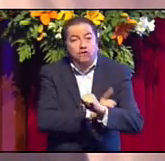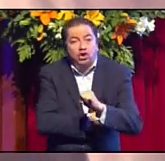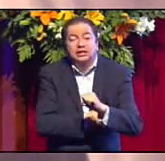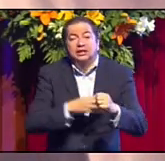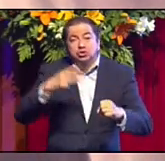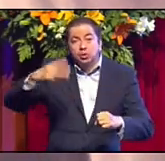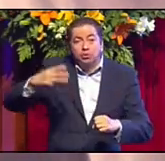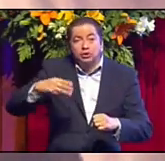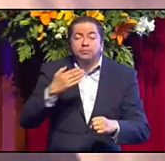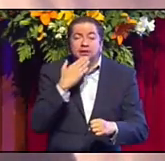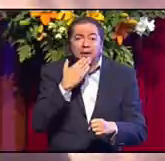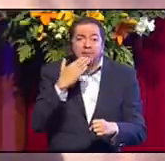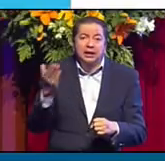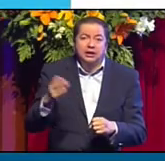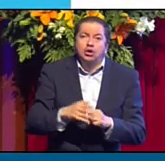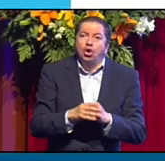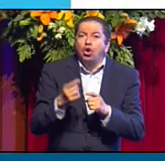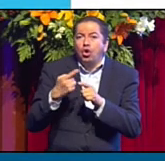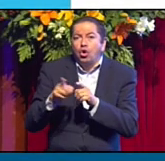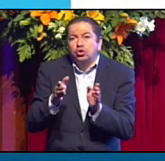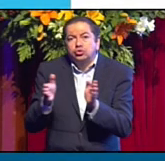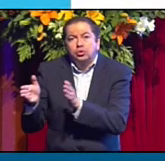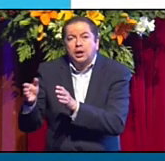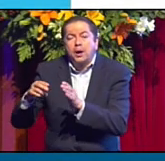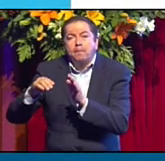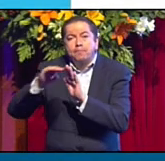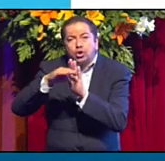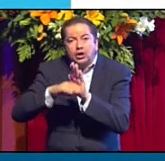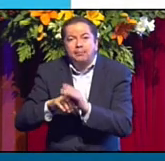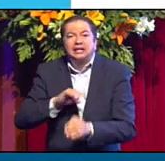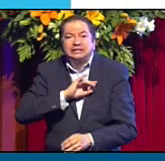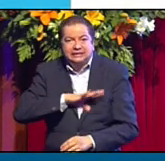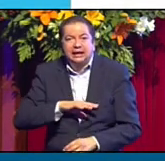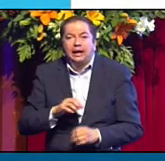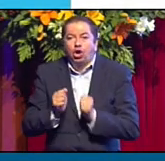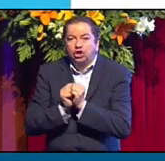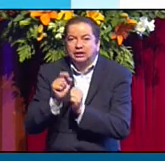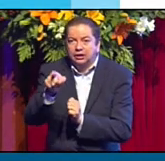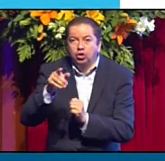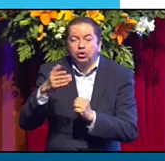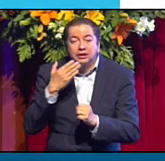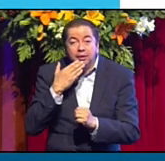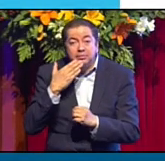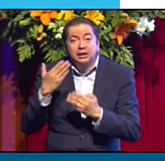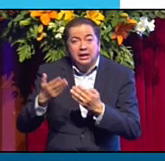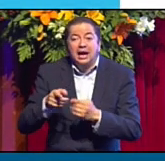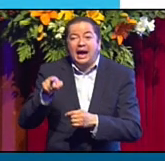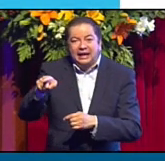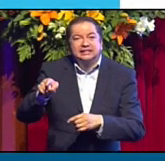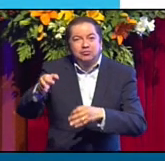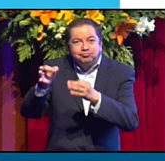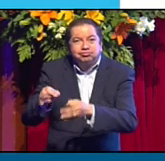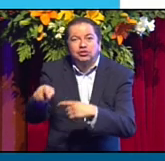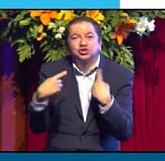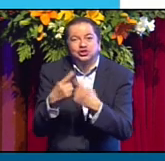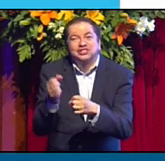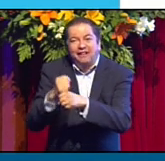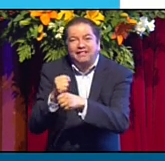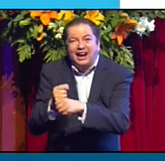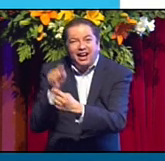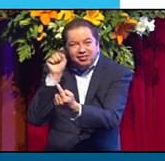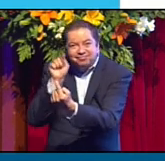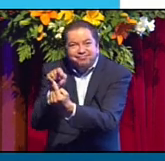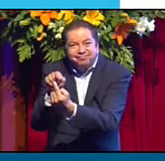también Mideso anda metido en esto. El programa Chile Contigo. Bueno, ahí efectivamente estamos haciendo un trabajo